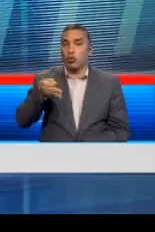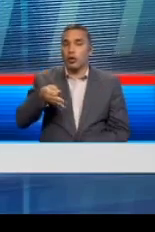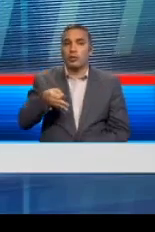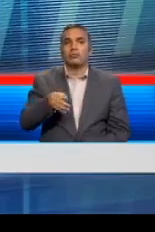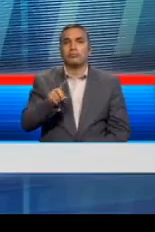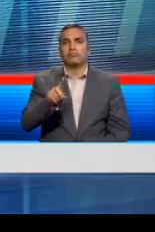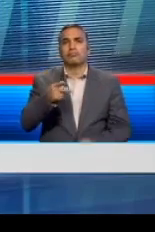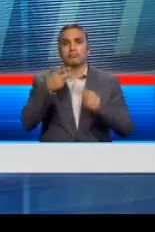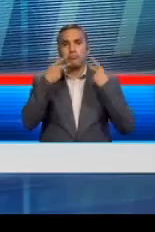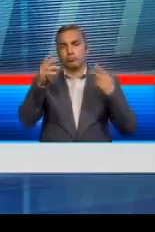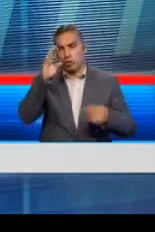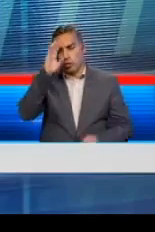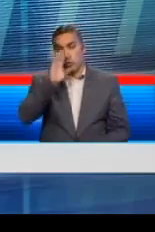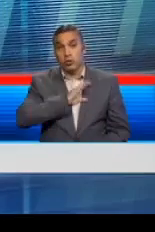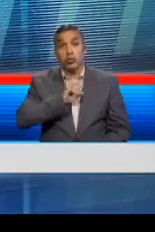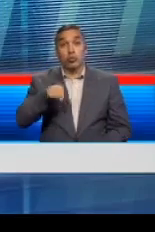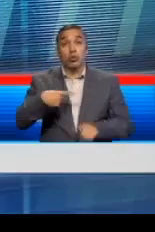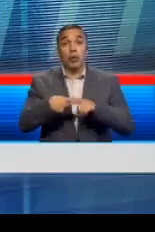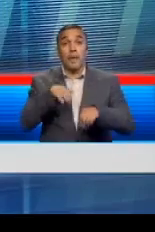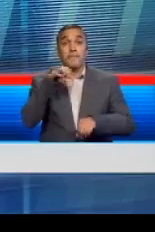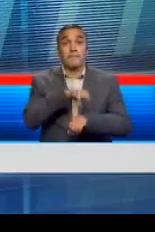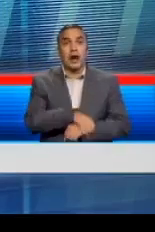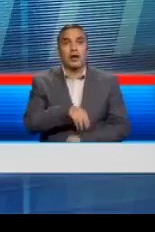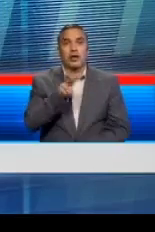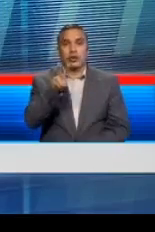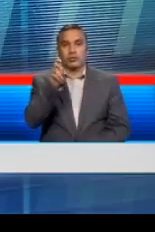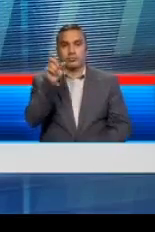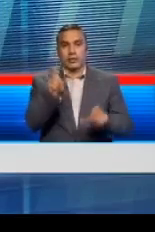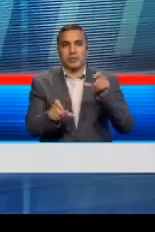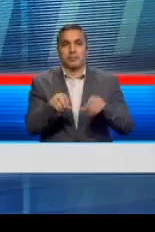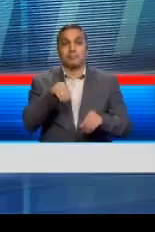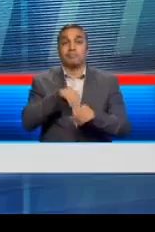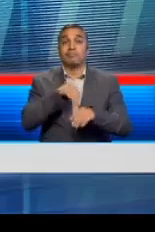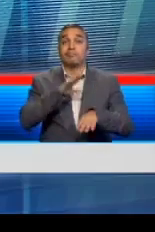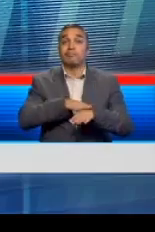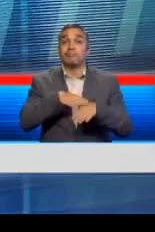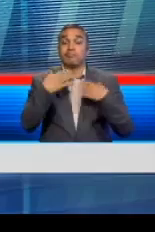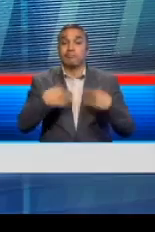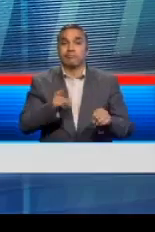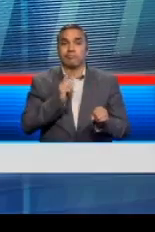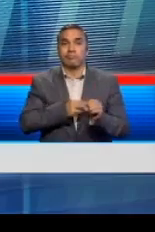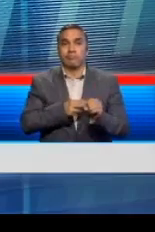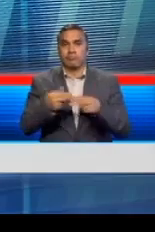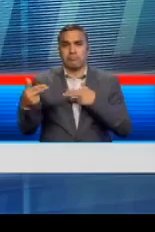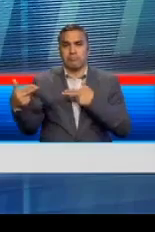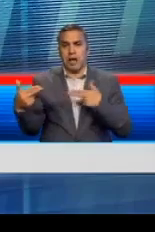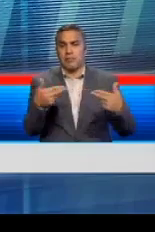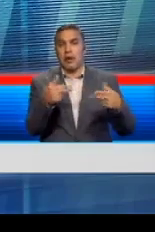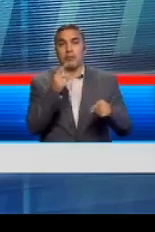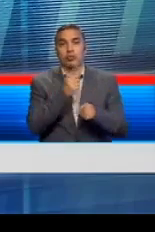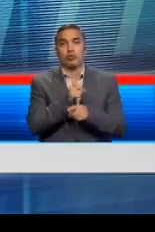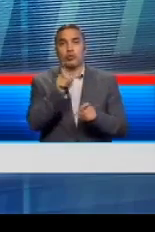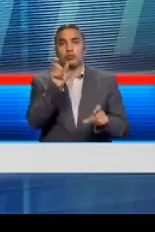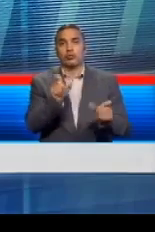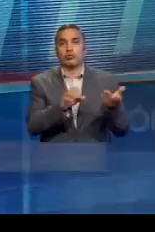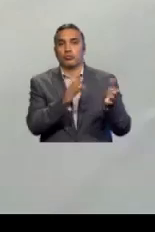Así lo estima la policía después de la captura de 2 sujetos implicados en un reciente tiroteo que dejó una